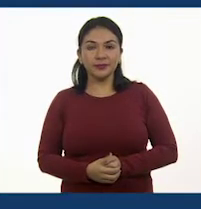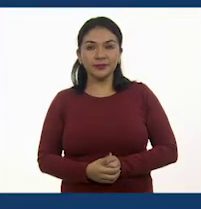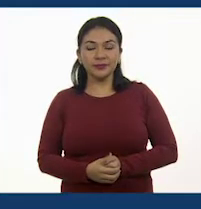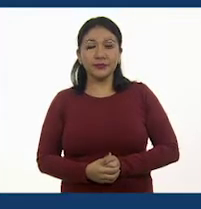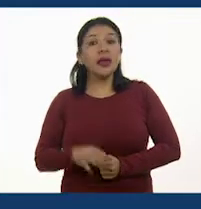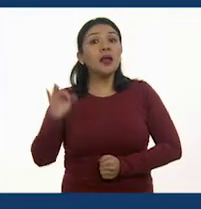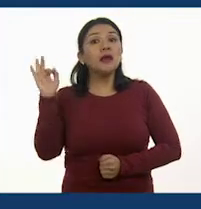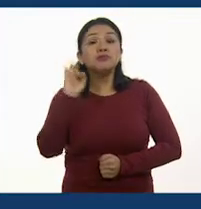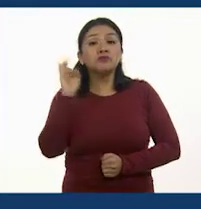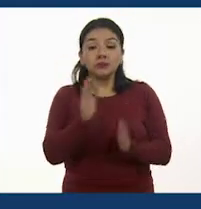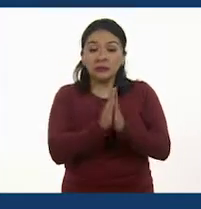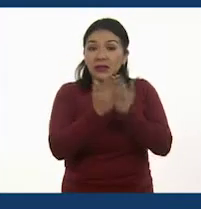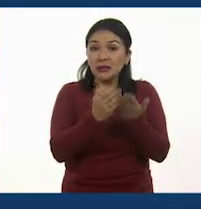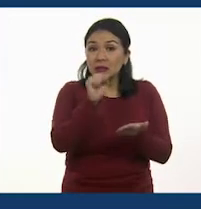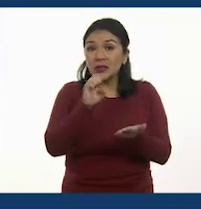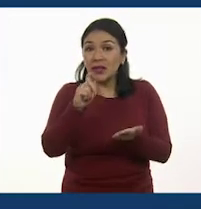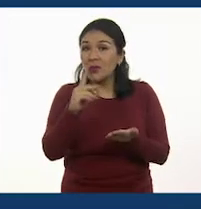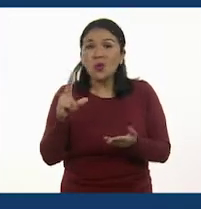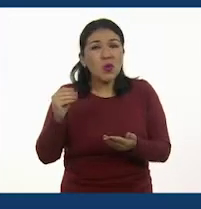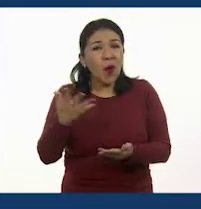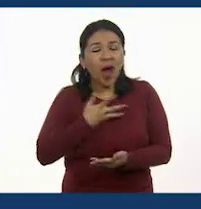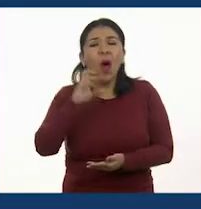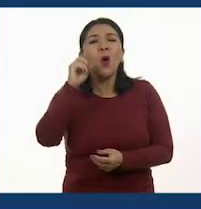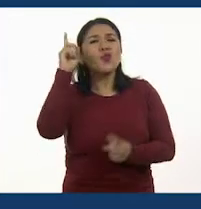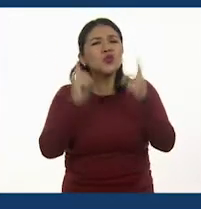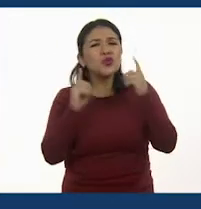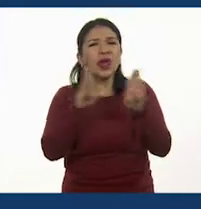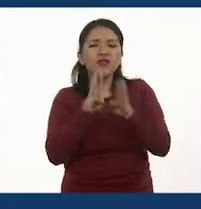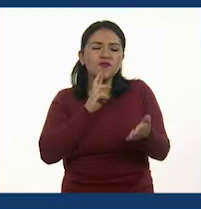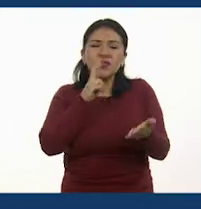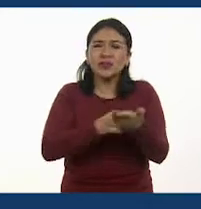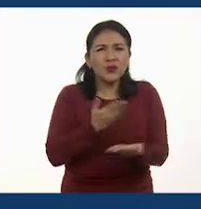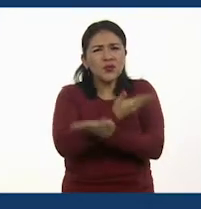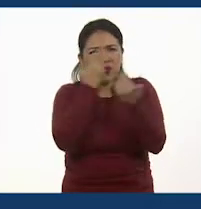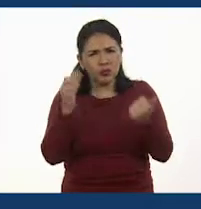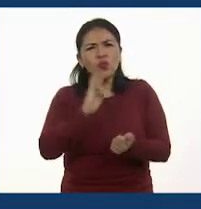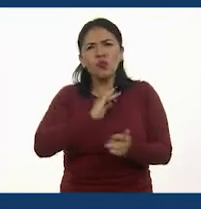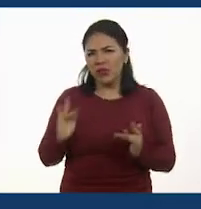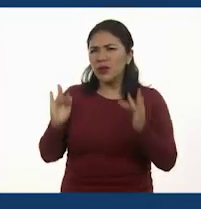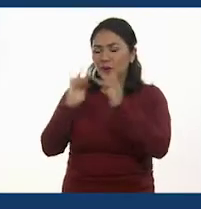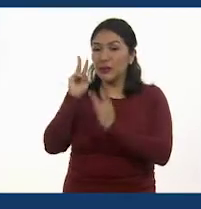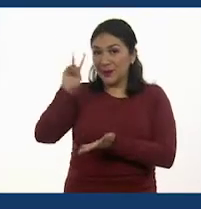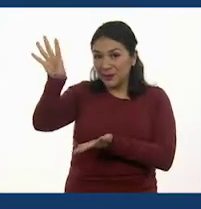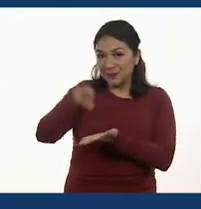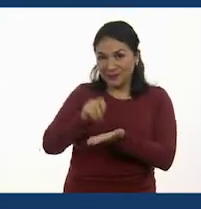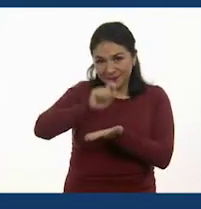Si no tienes el libro de texto o necesitas ayuda para responder las preguntas, contáctanos.